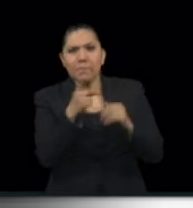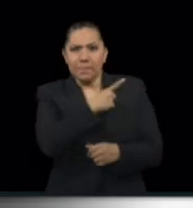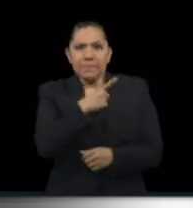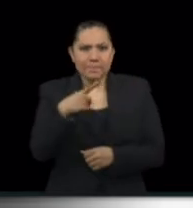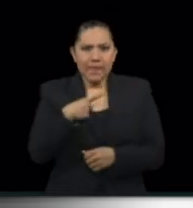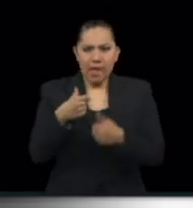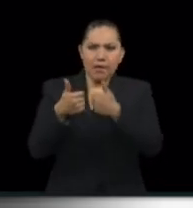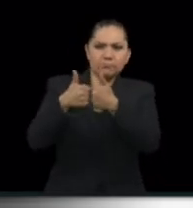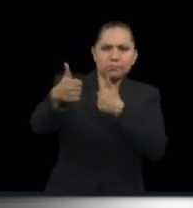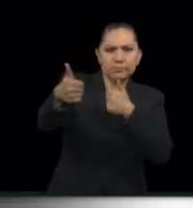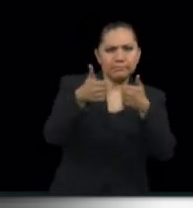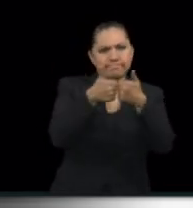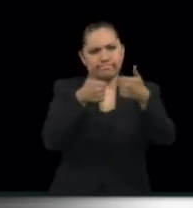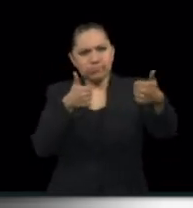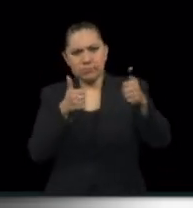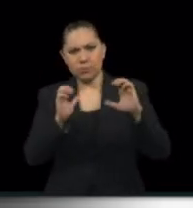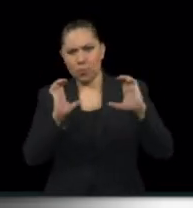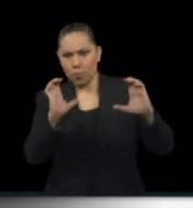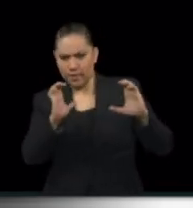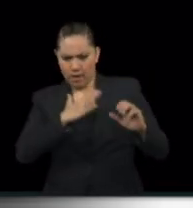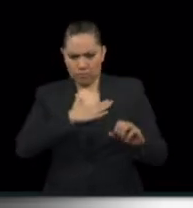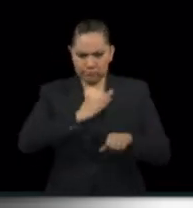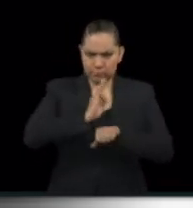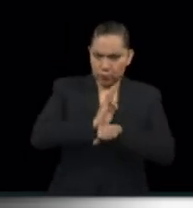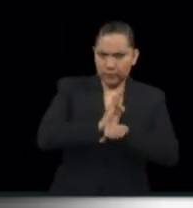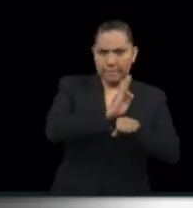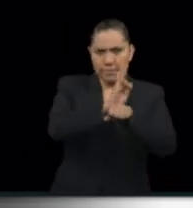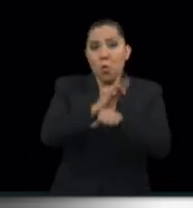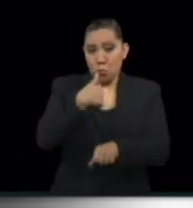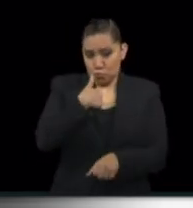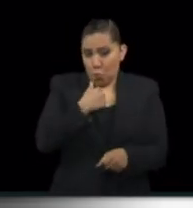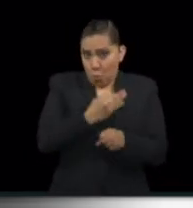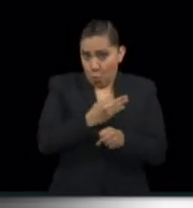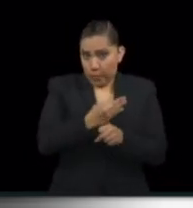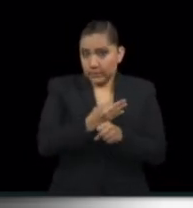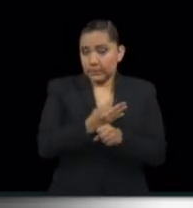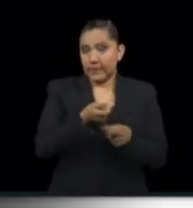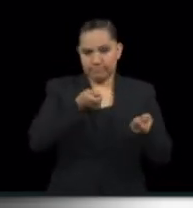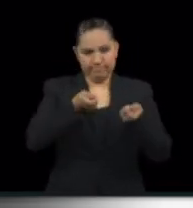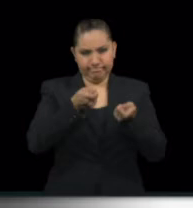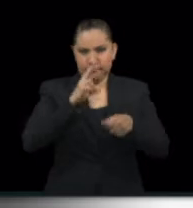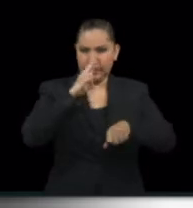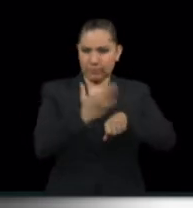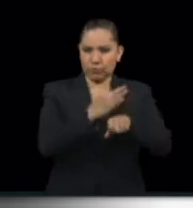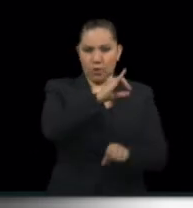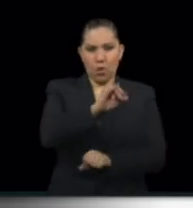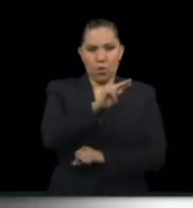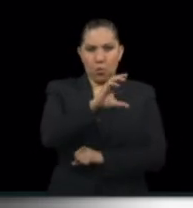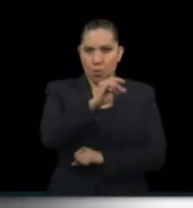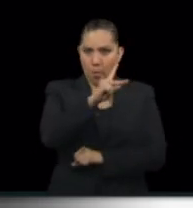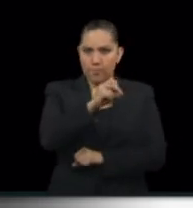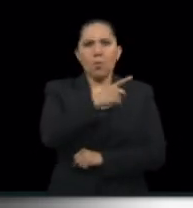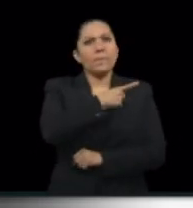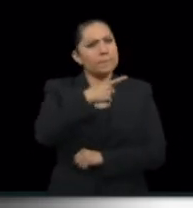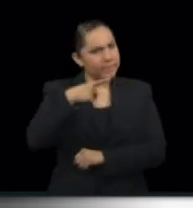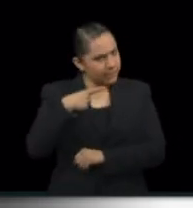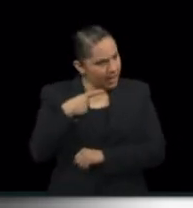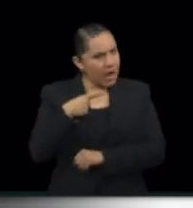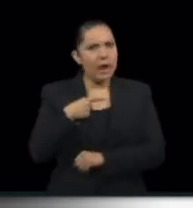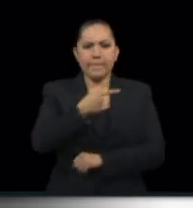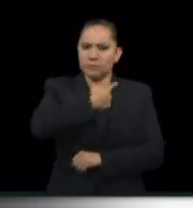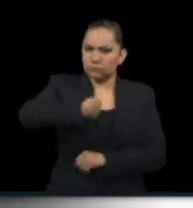como presidente de la Jocopo, he conversado telefónicamente con todas las autoridades, tenemos comunicación permanente con